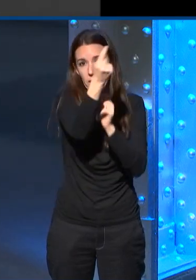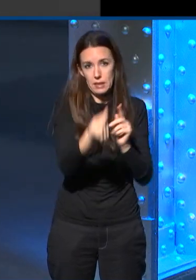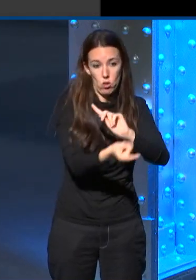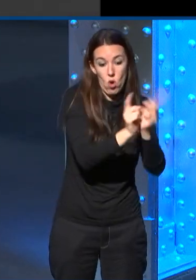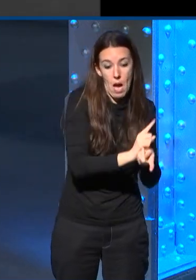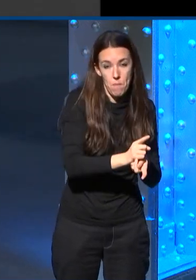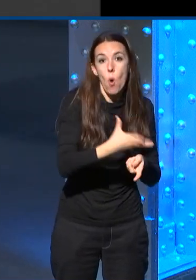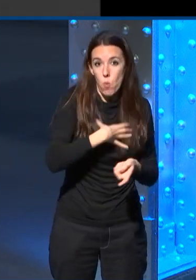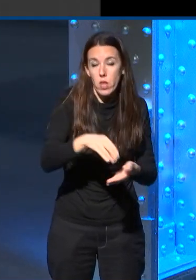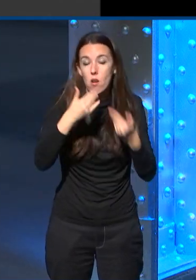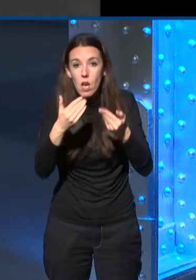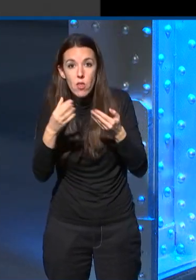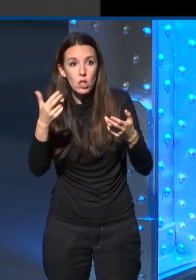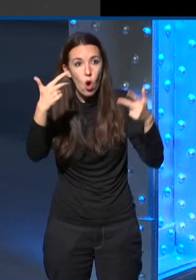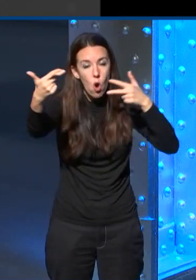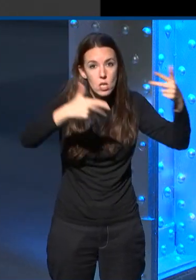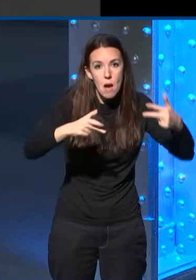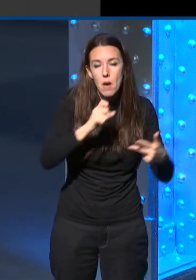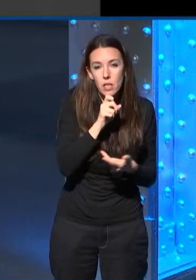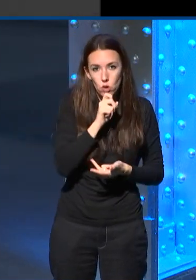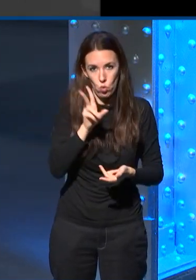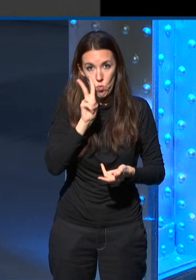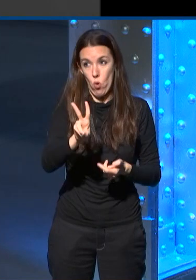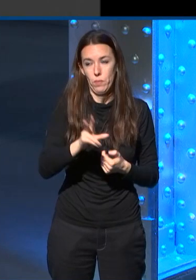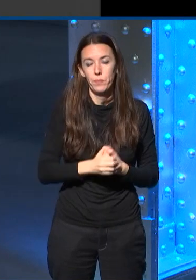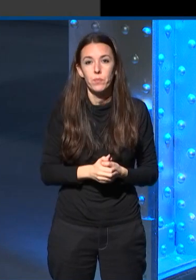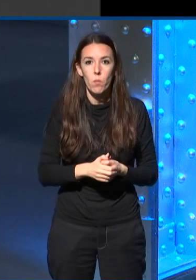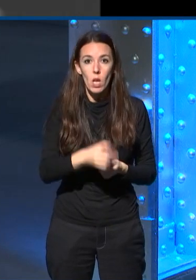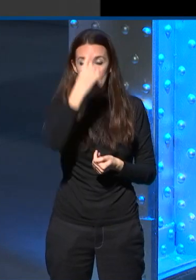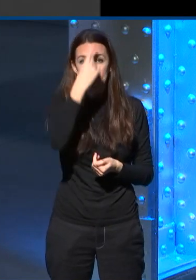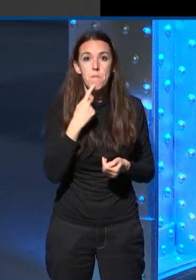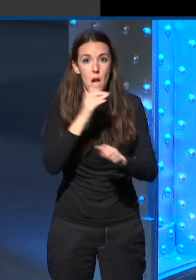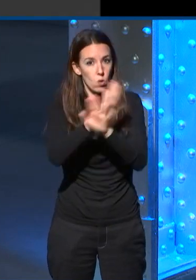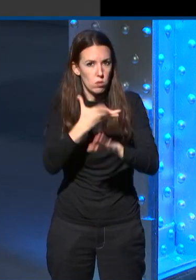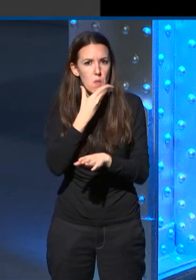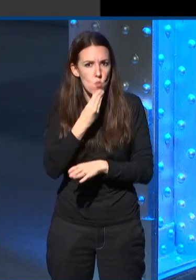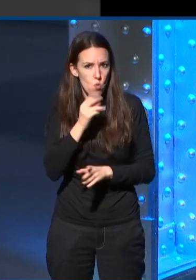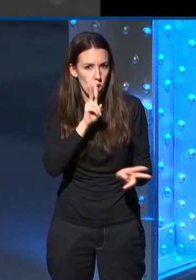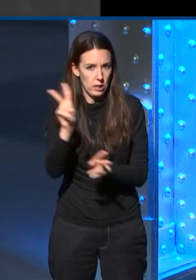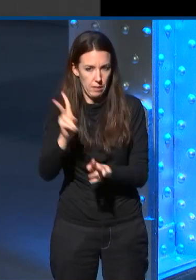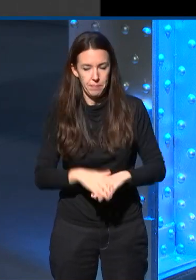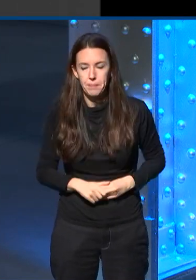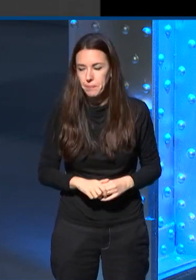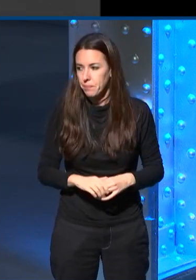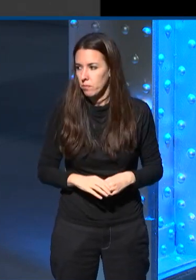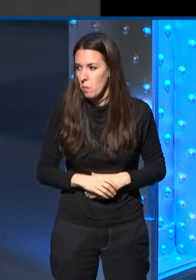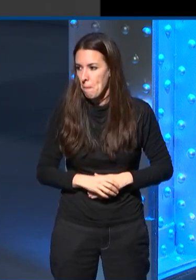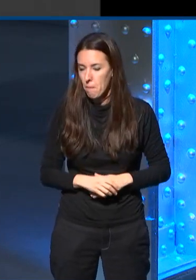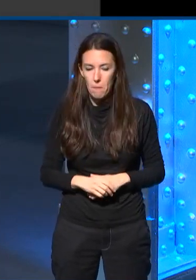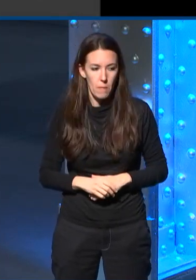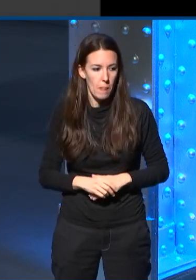en las cargas que está sufriendo cada parte del paracaídas. La imagen final, la verdad, es muy bonita.